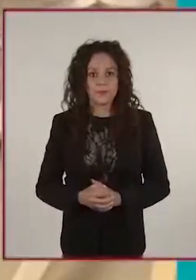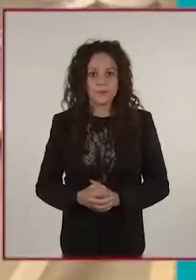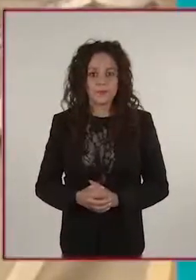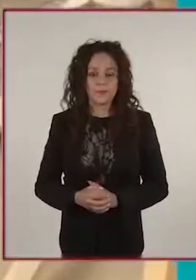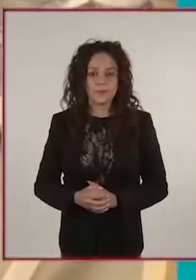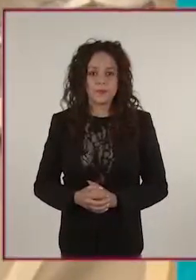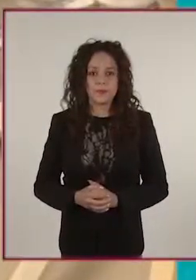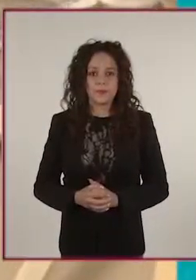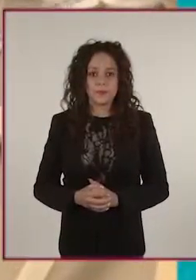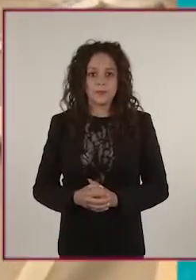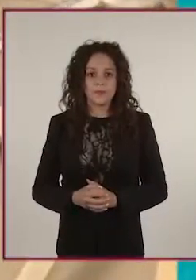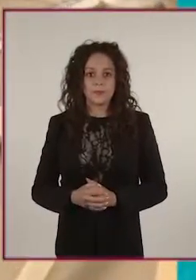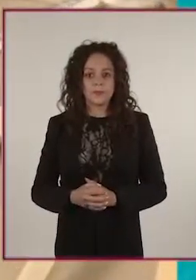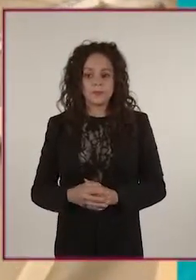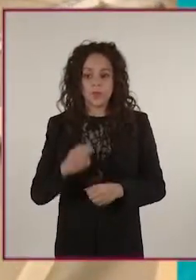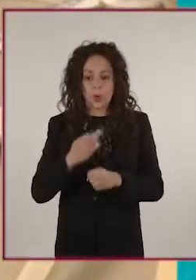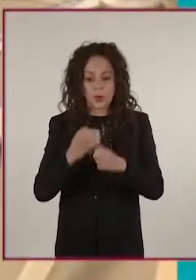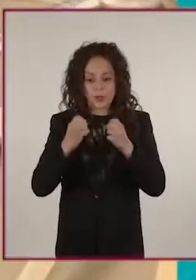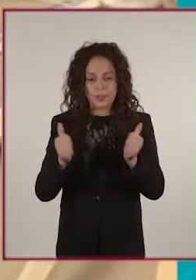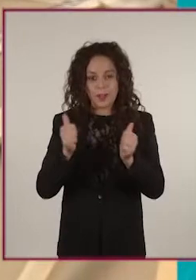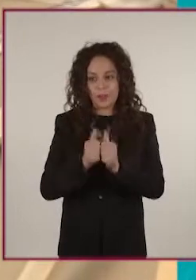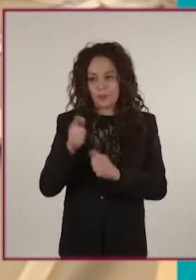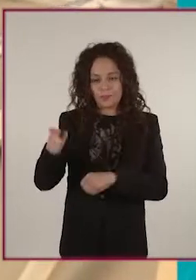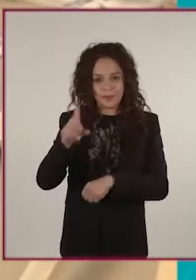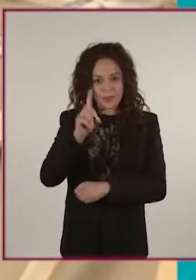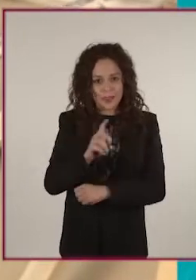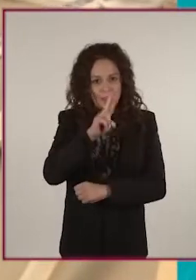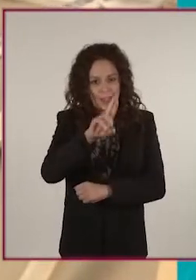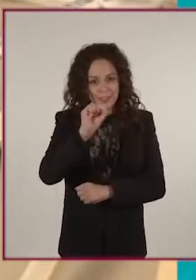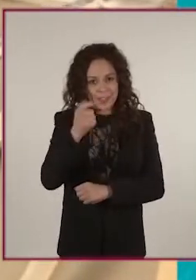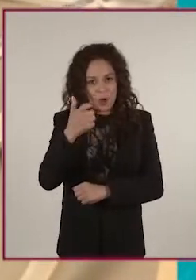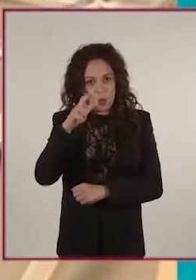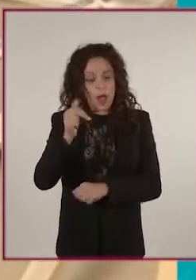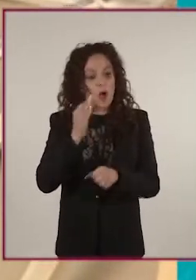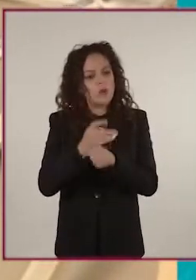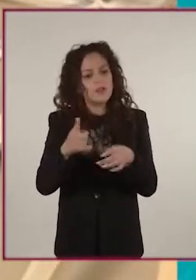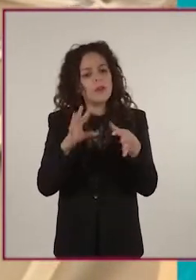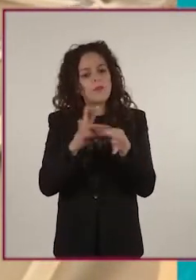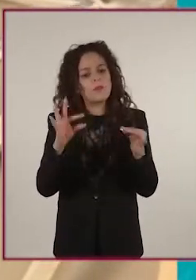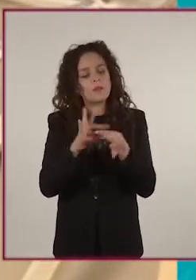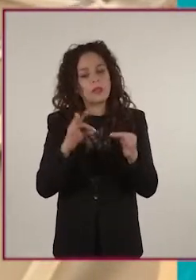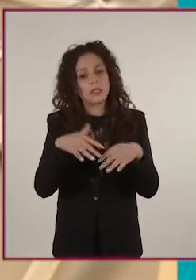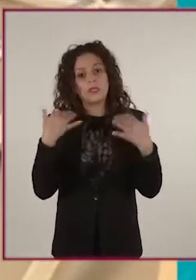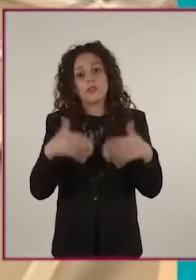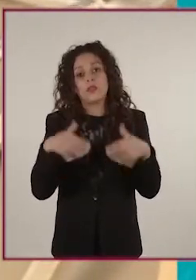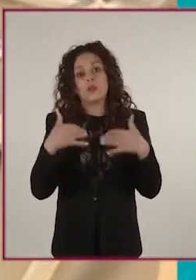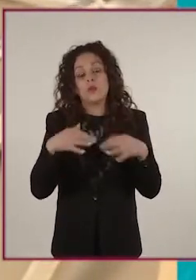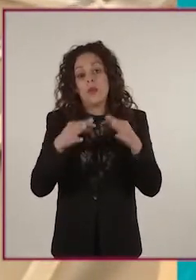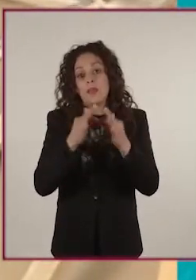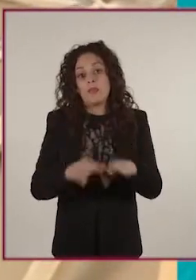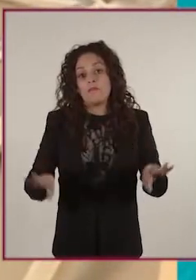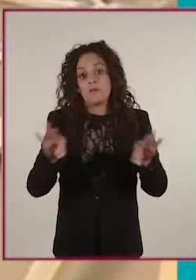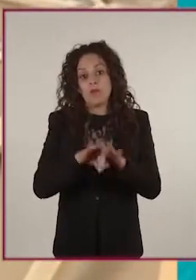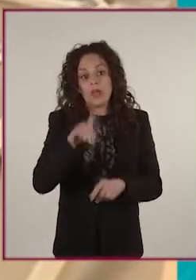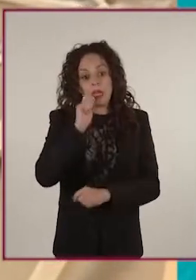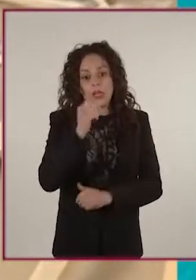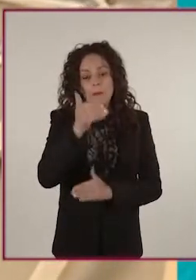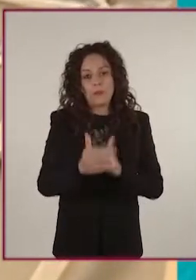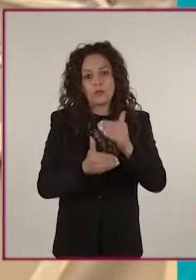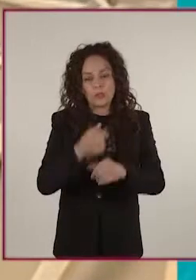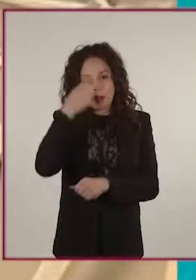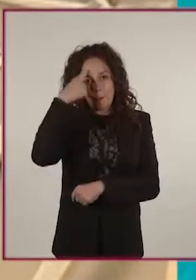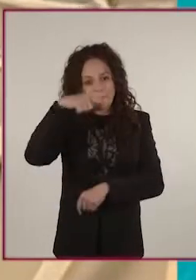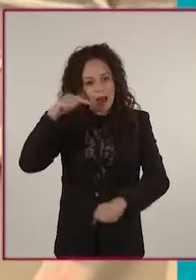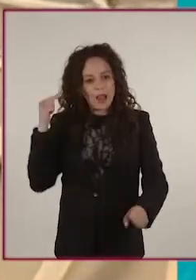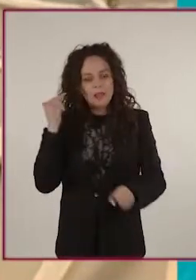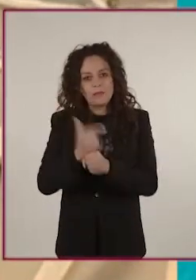Yo sigo aquí con el doctor Segura, quien nos está platicando acerca de esta maravilla que están en el proceso de descubrir